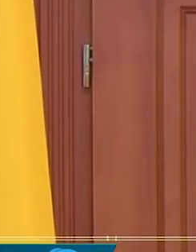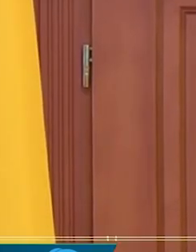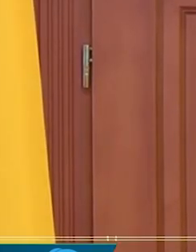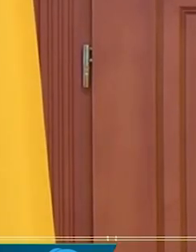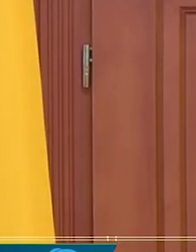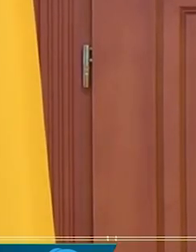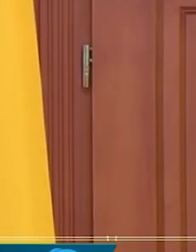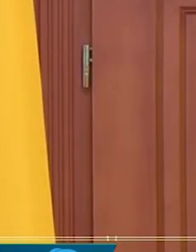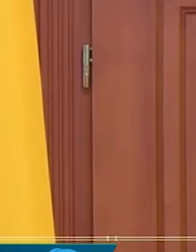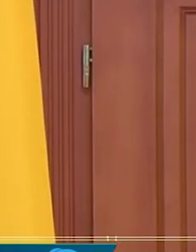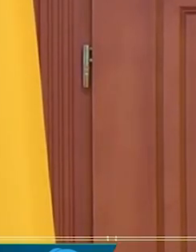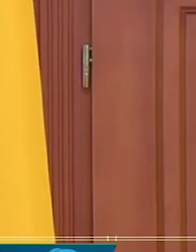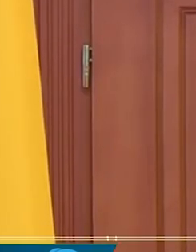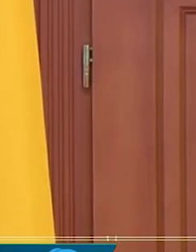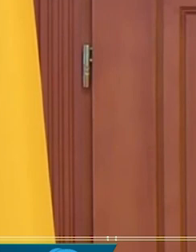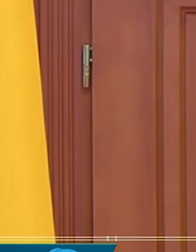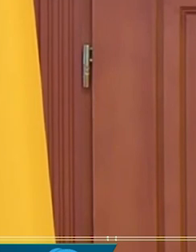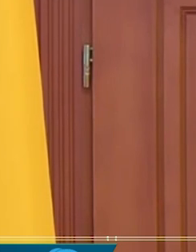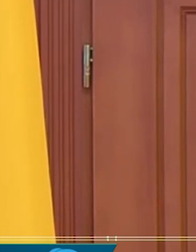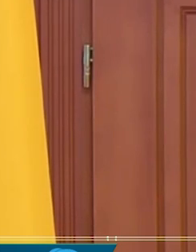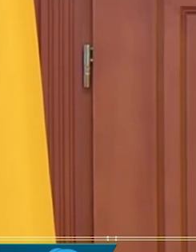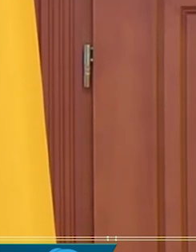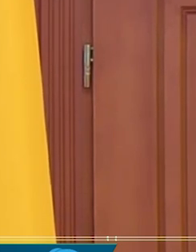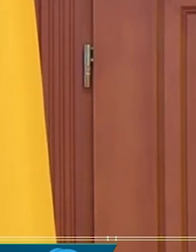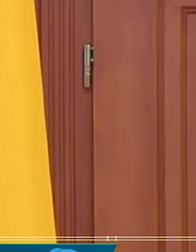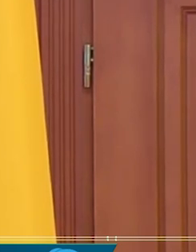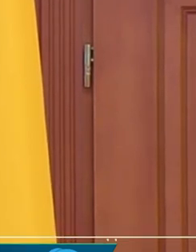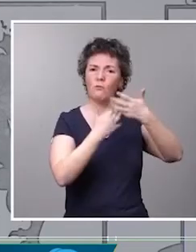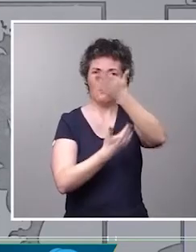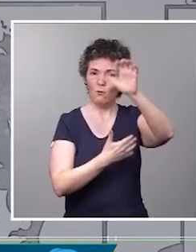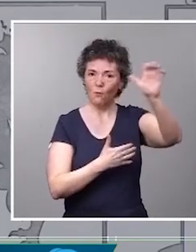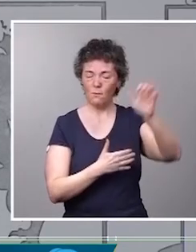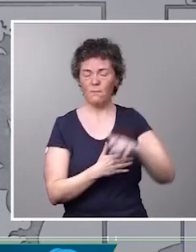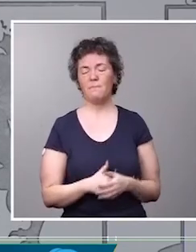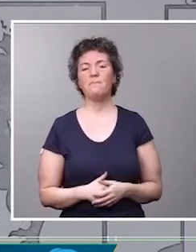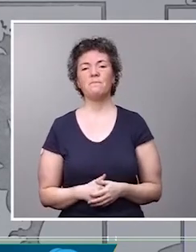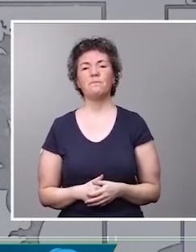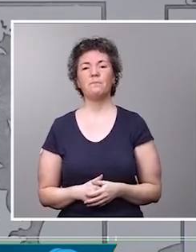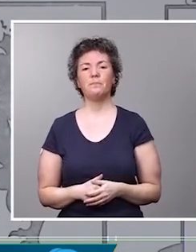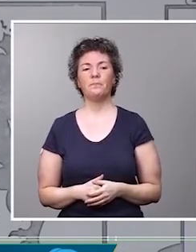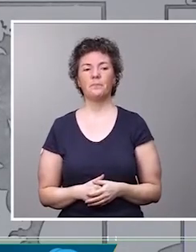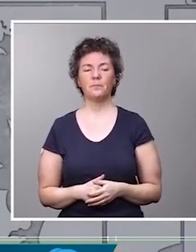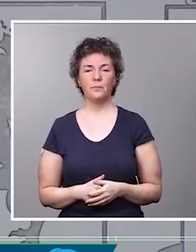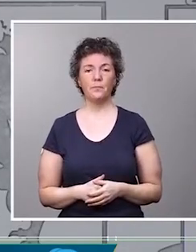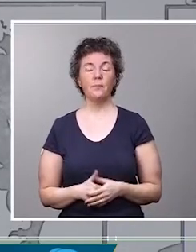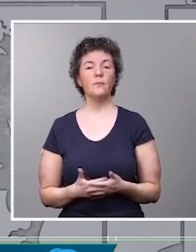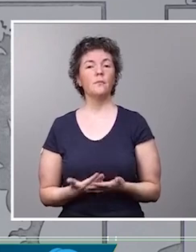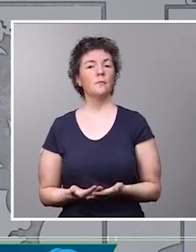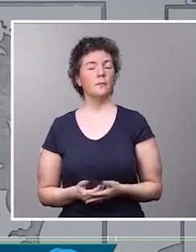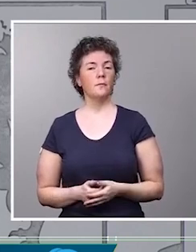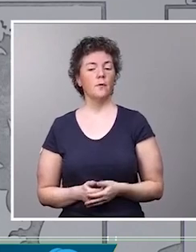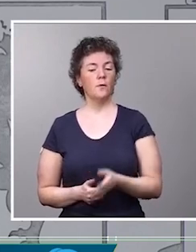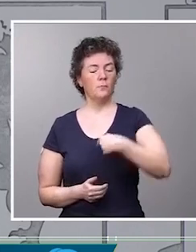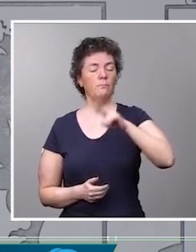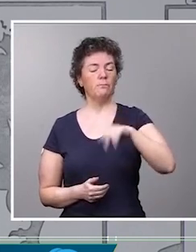fue la invasión de Rusia por Ucrania. Con lo cual, estas medidas yo creo que tenían que haberse puesto en marcha